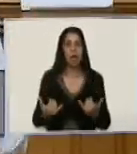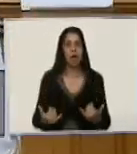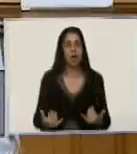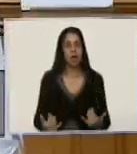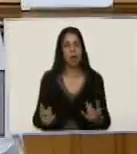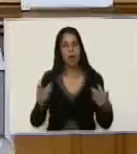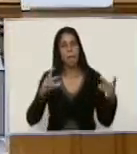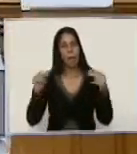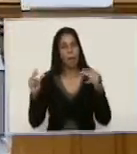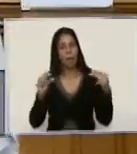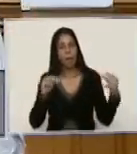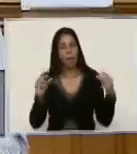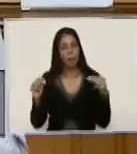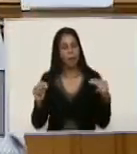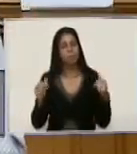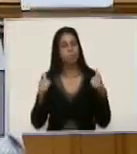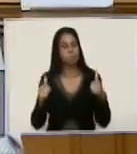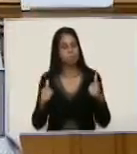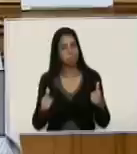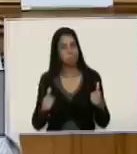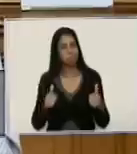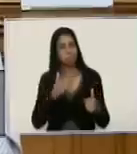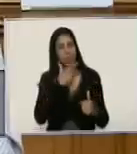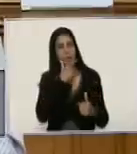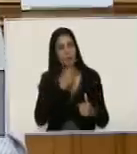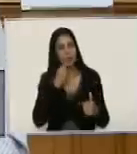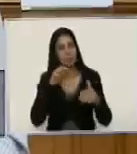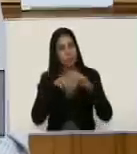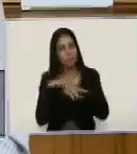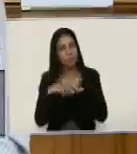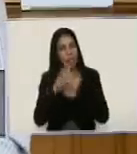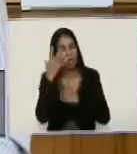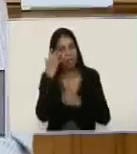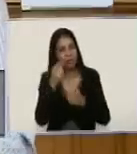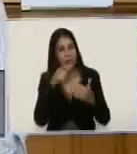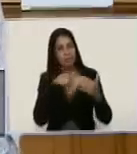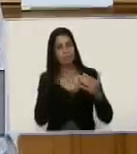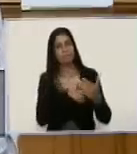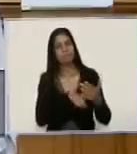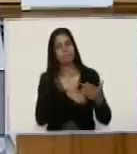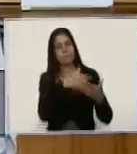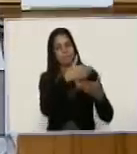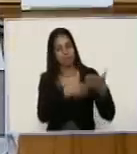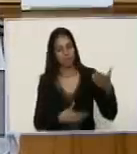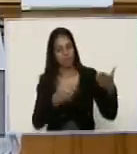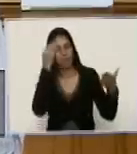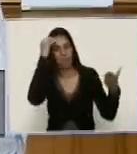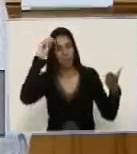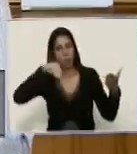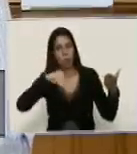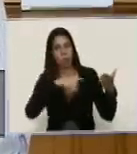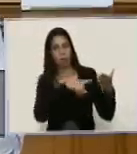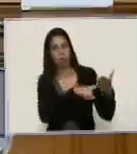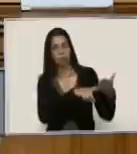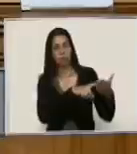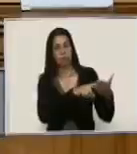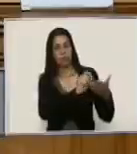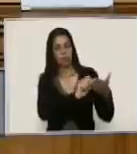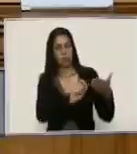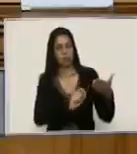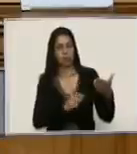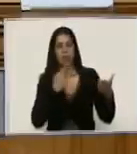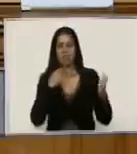facilita el contenido esencial de este acuerdo constituyente de